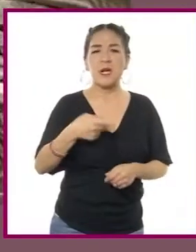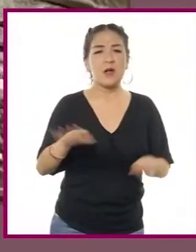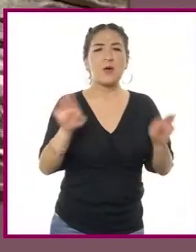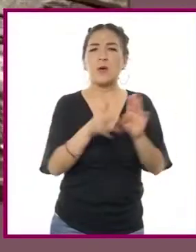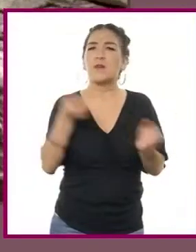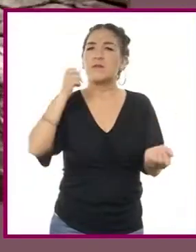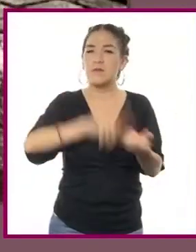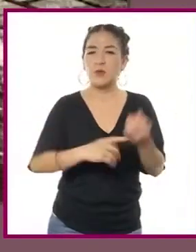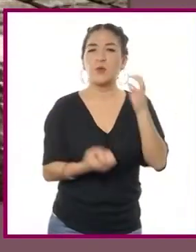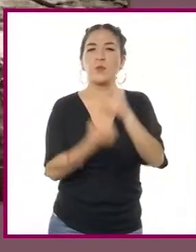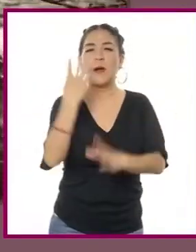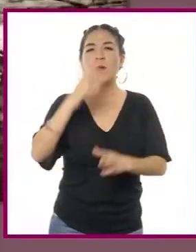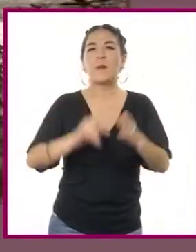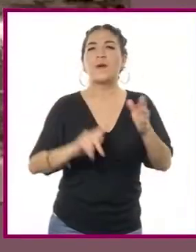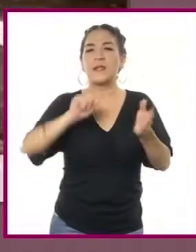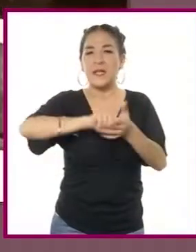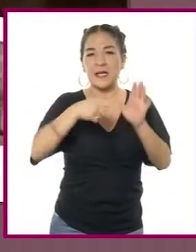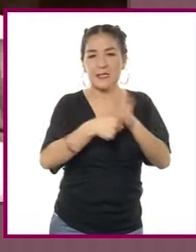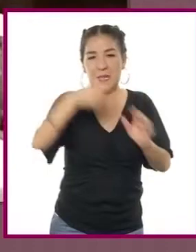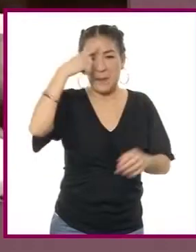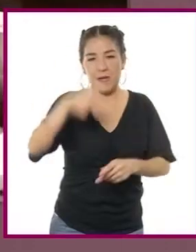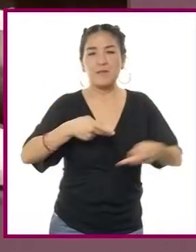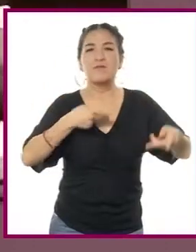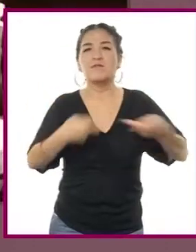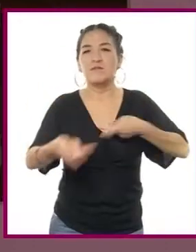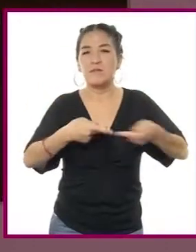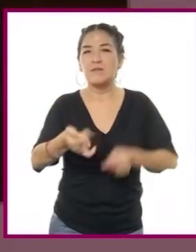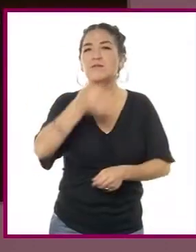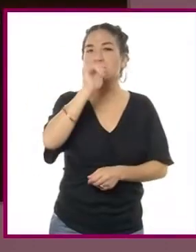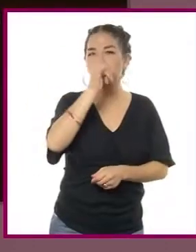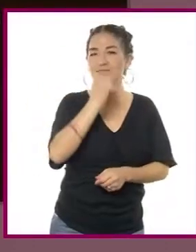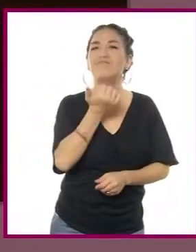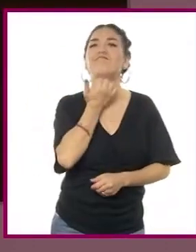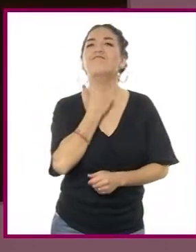introdujeron nuevas técnicas de molienda y de producción de licores.